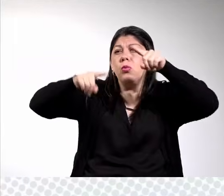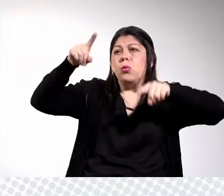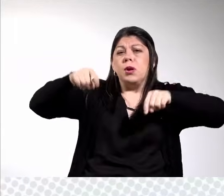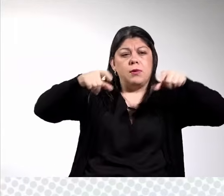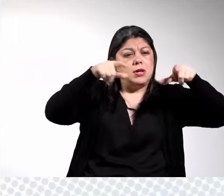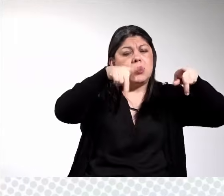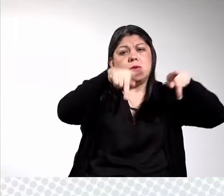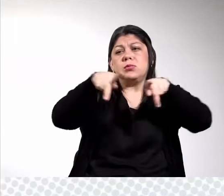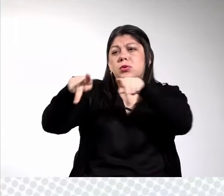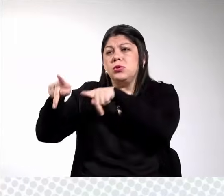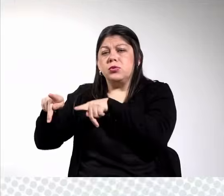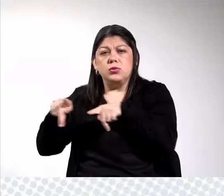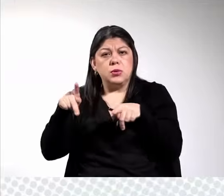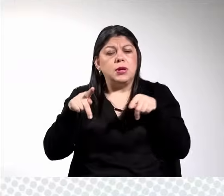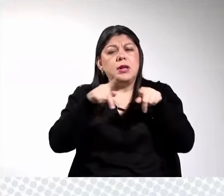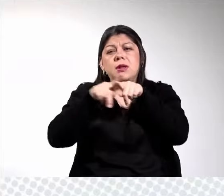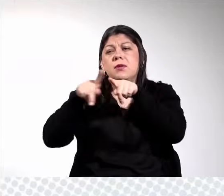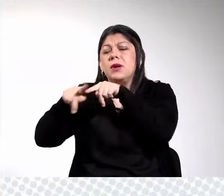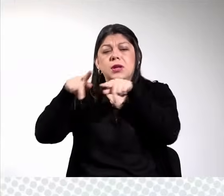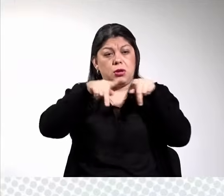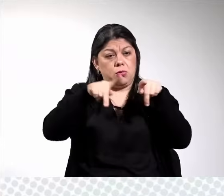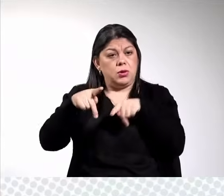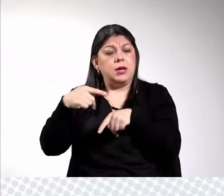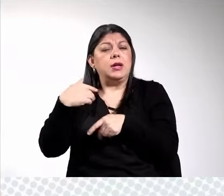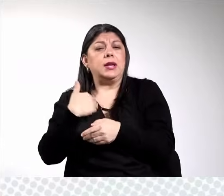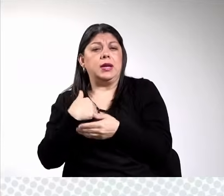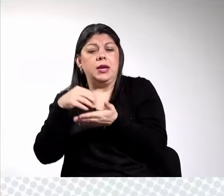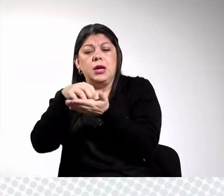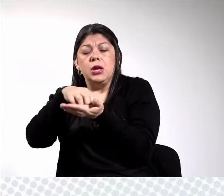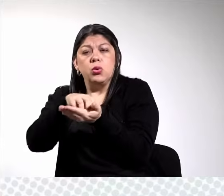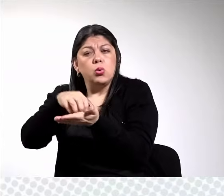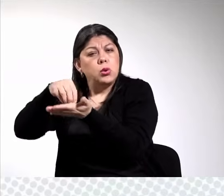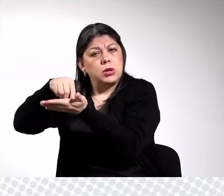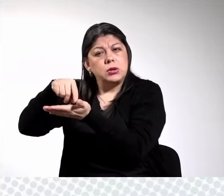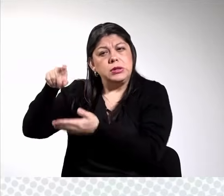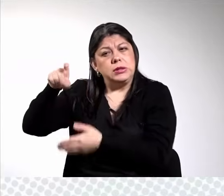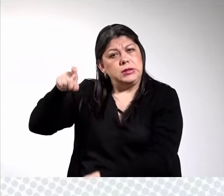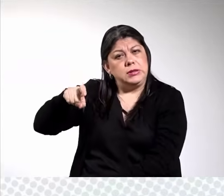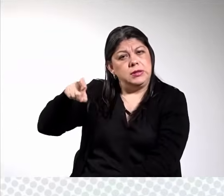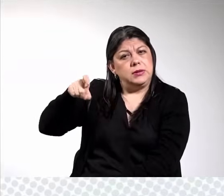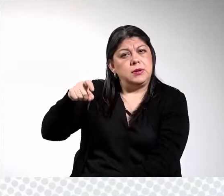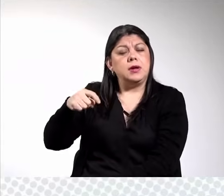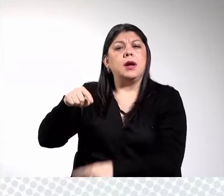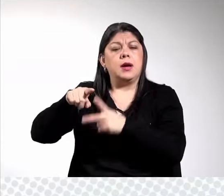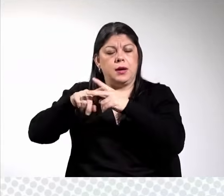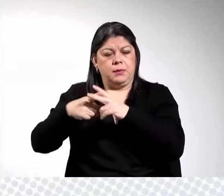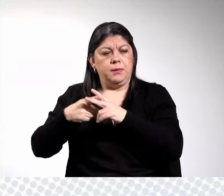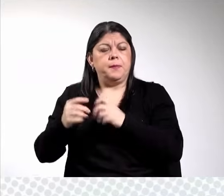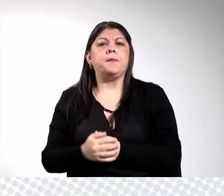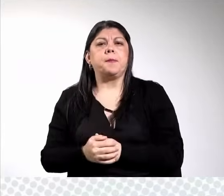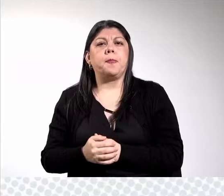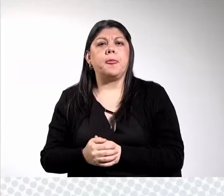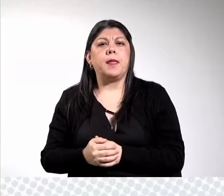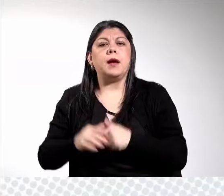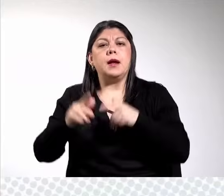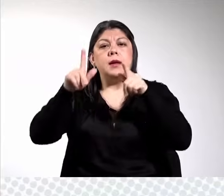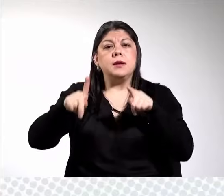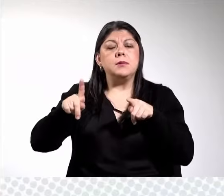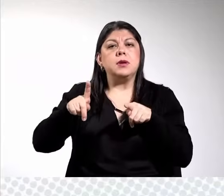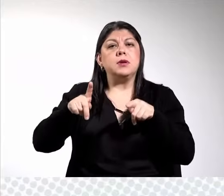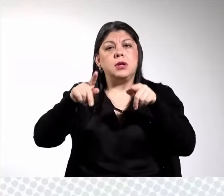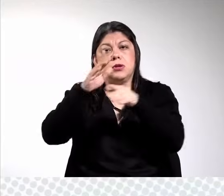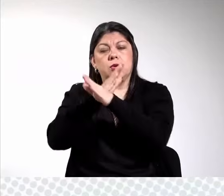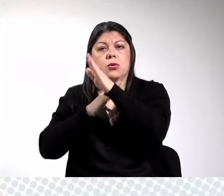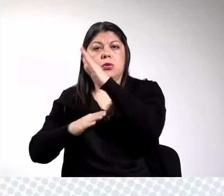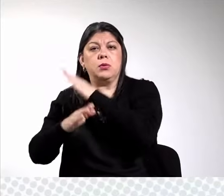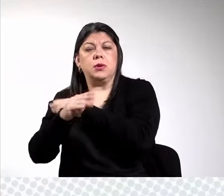diversa en su interior y las diferentes poblaciones tienen sus propias necesidades y dudas. Damos inicio. Las personas con discapacidad